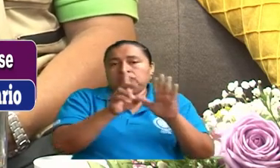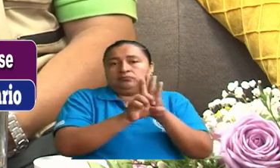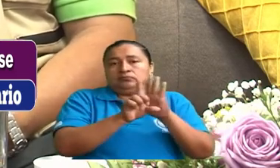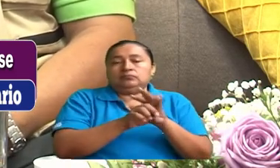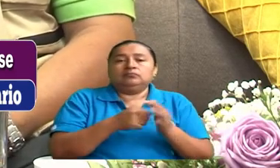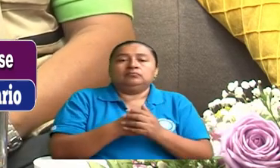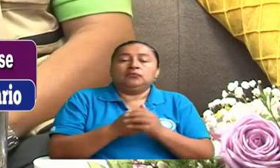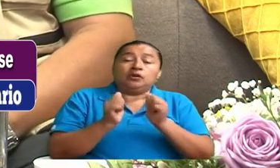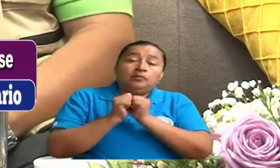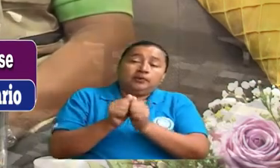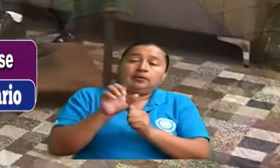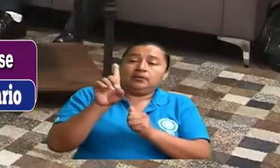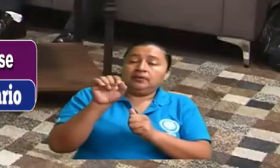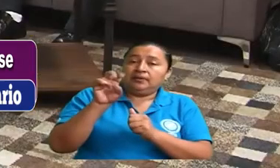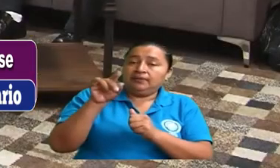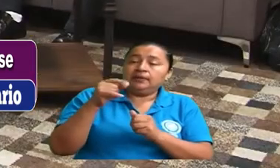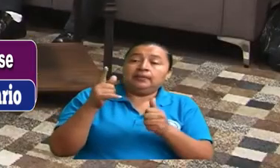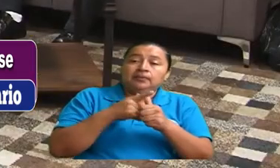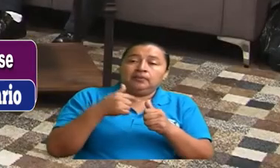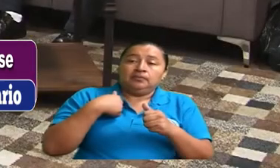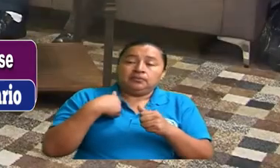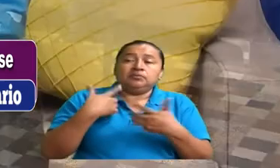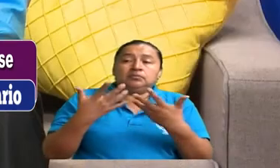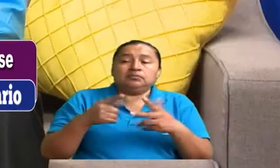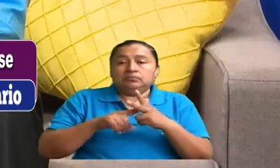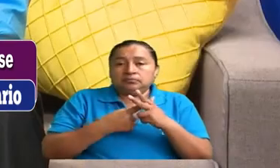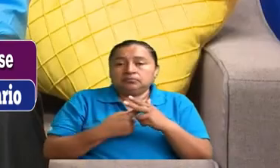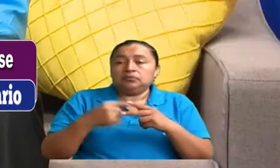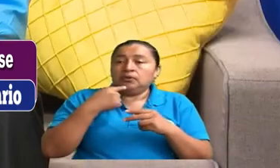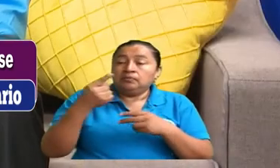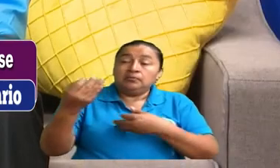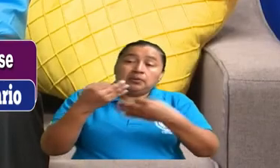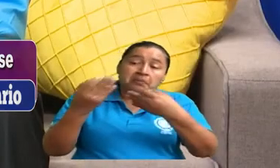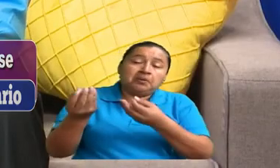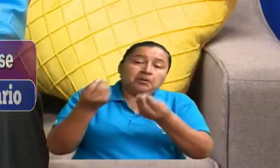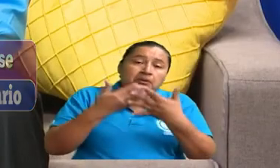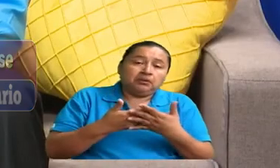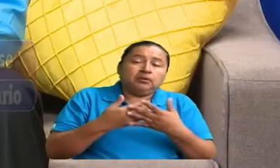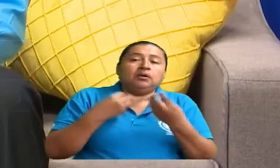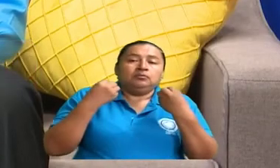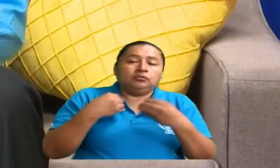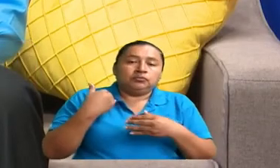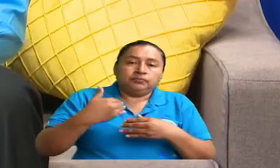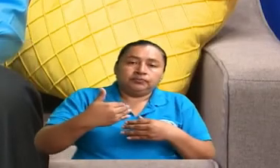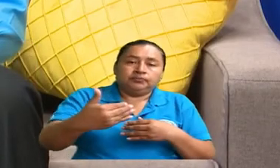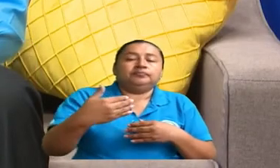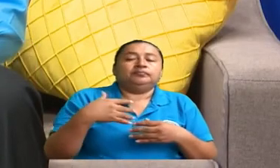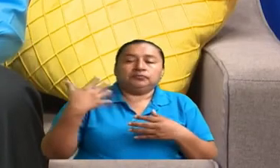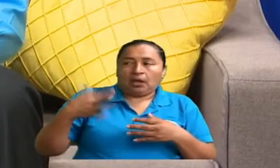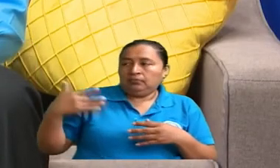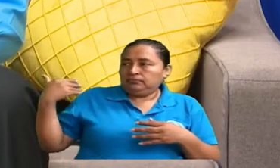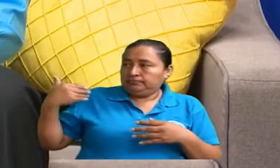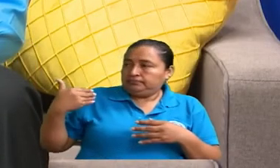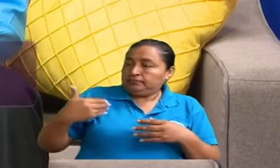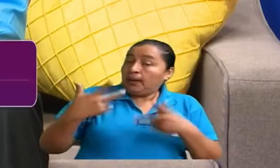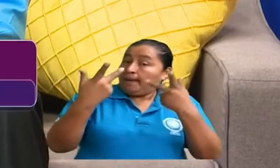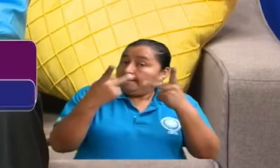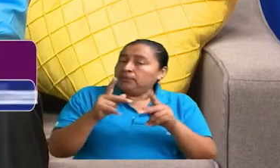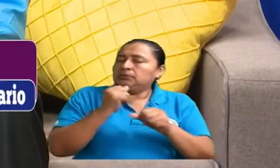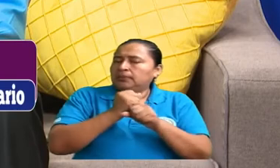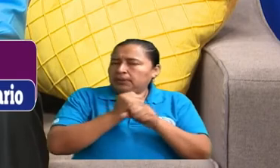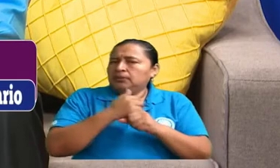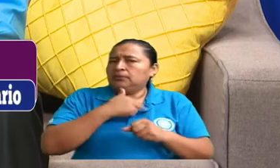mi parte, pues, bueno, en principio entiendo que a partir de lo que usted lo ha expresado, hay mucho camino andado. Sin embargo, también está